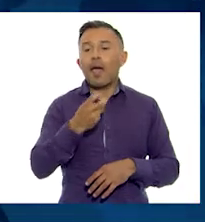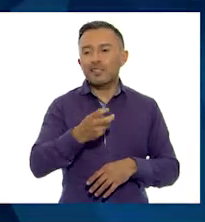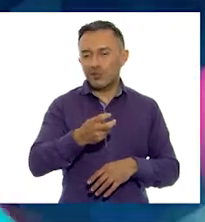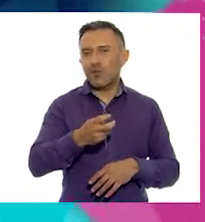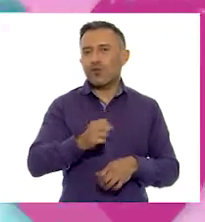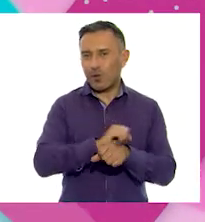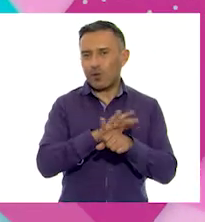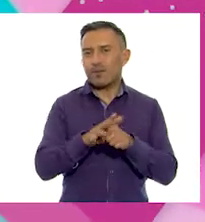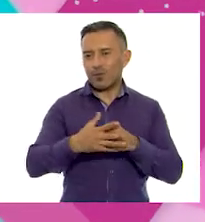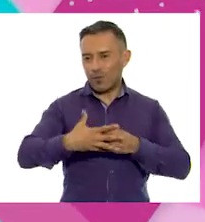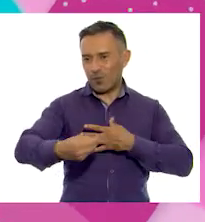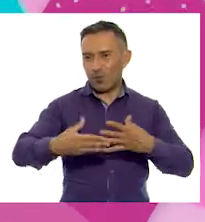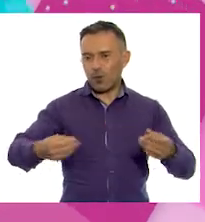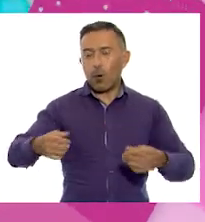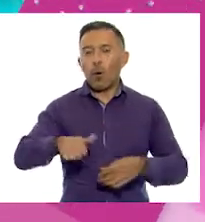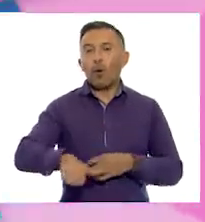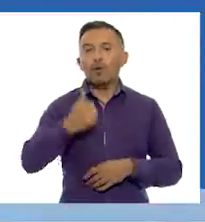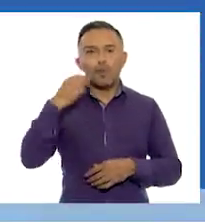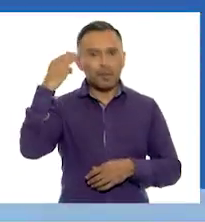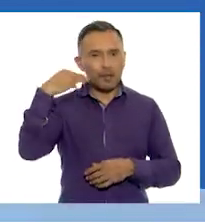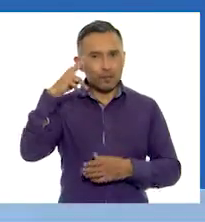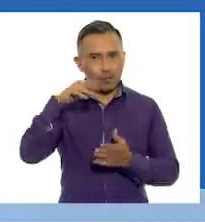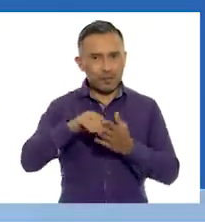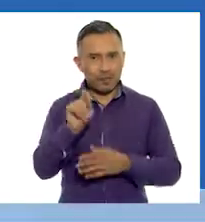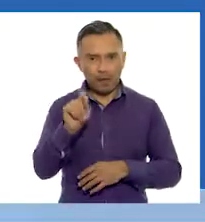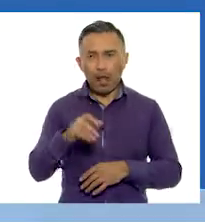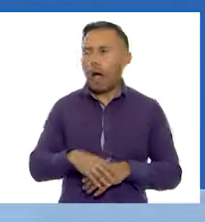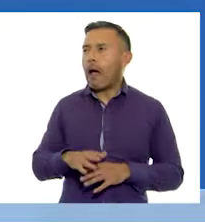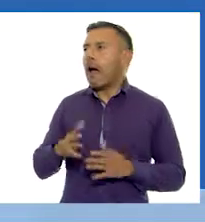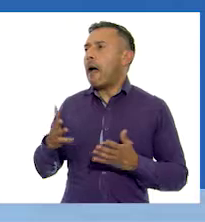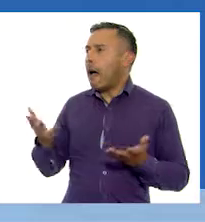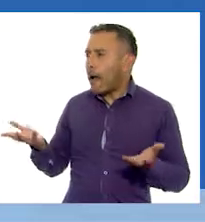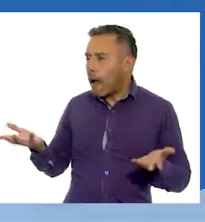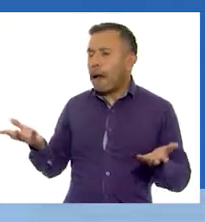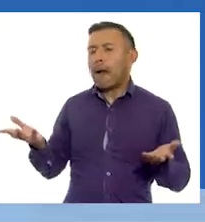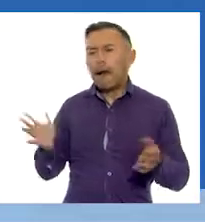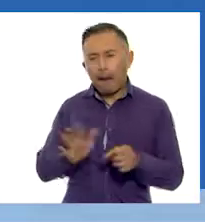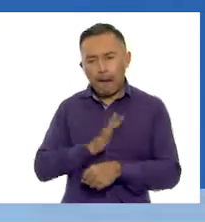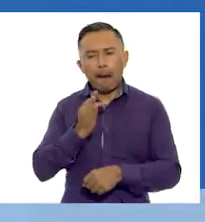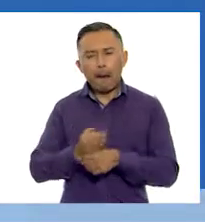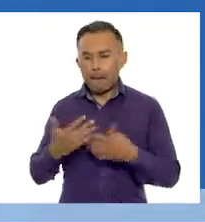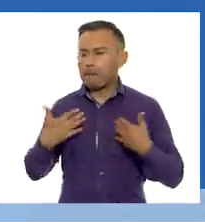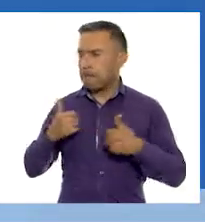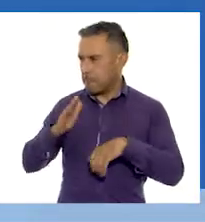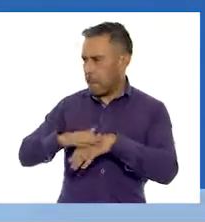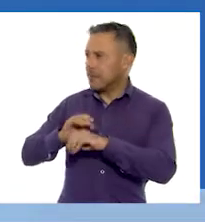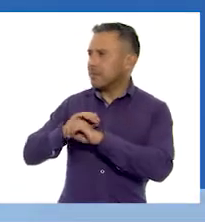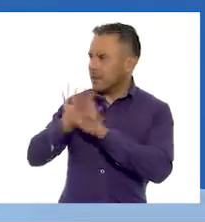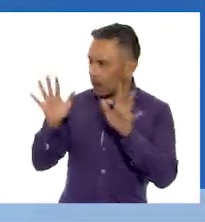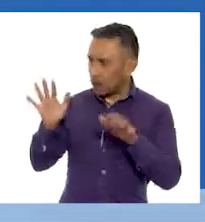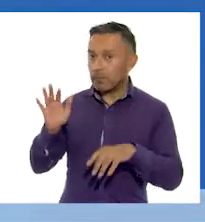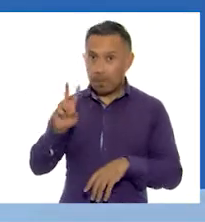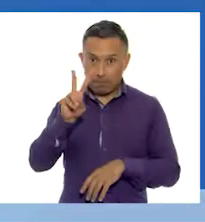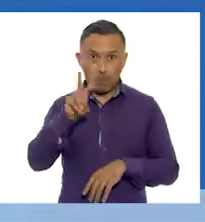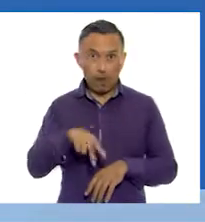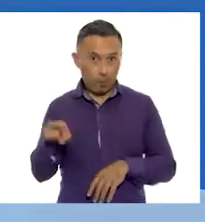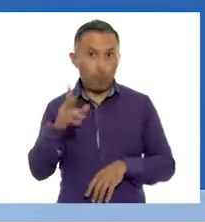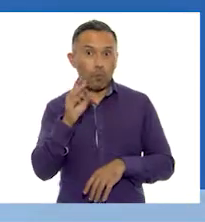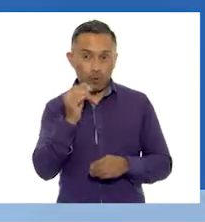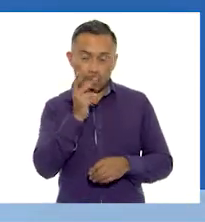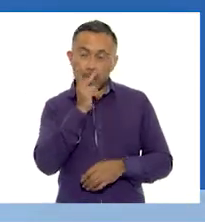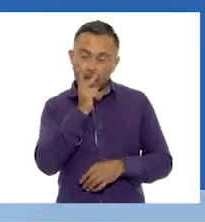especialistas resulta incomprensible. Vamos a continuar, Juan Carlos. Listos, estudiantes en casa. Juan, ¿nos ayudas, por favor, con